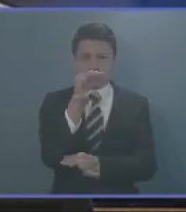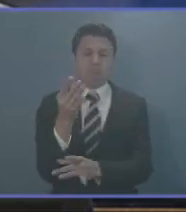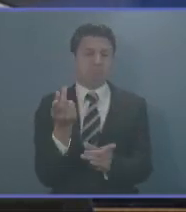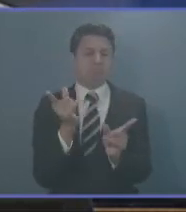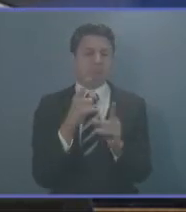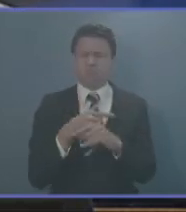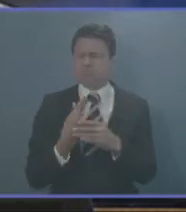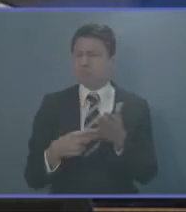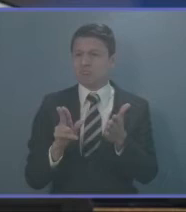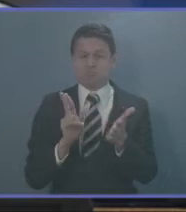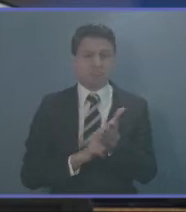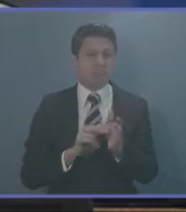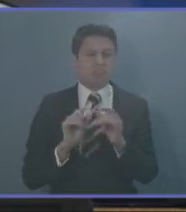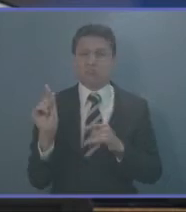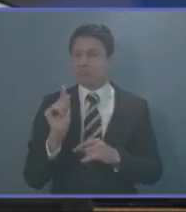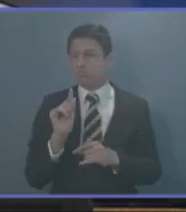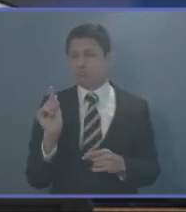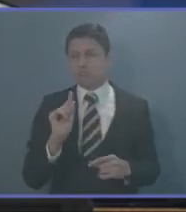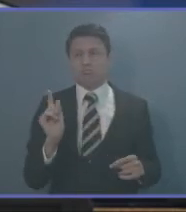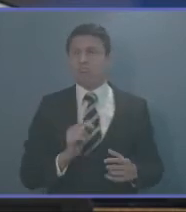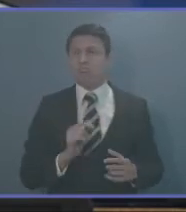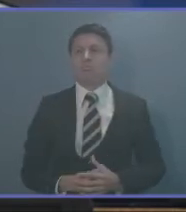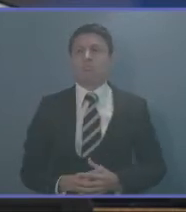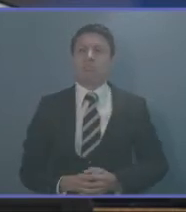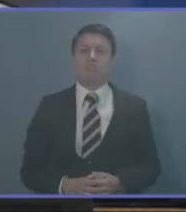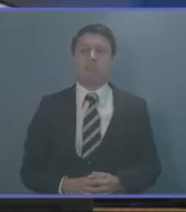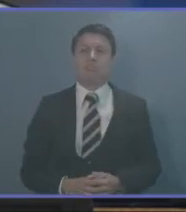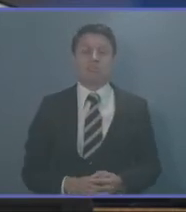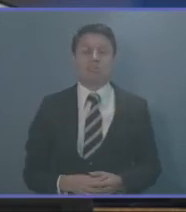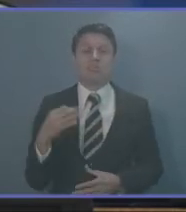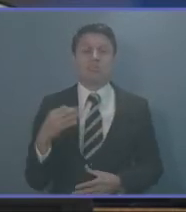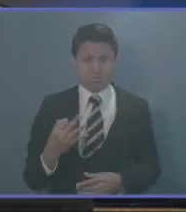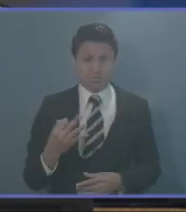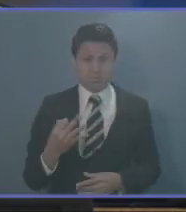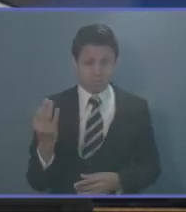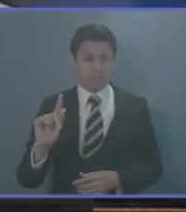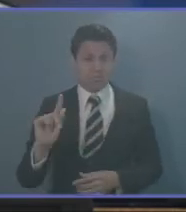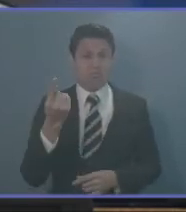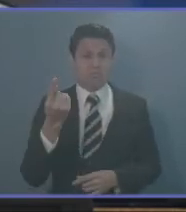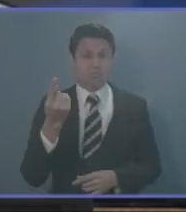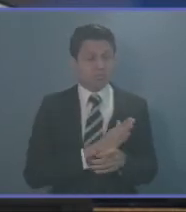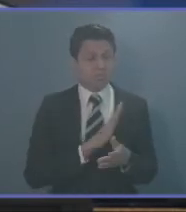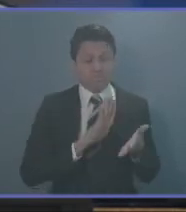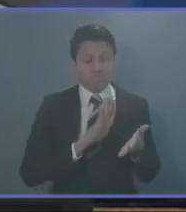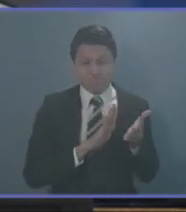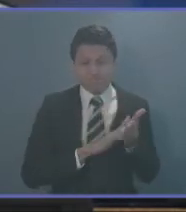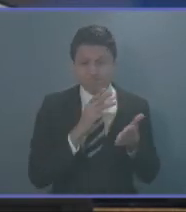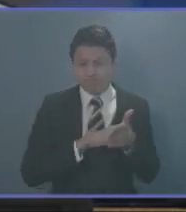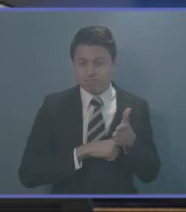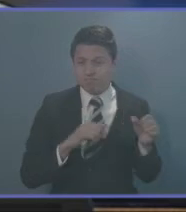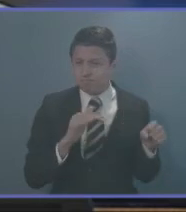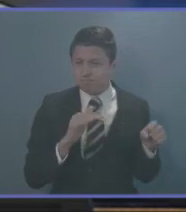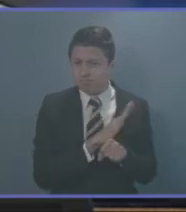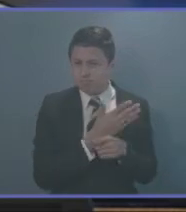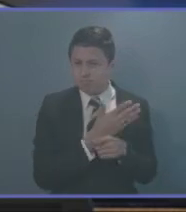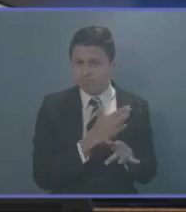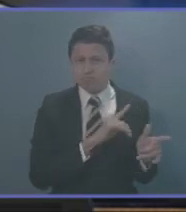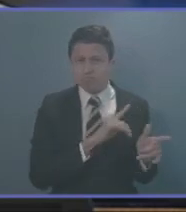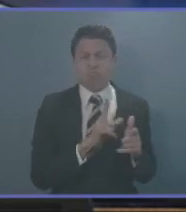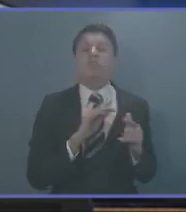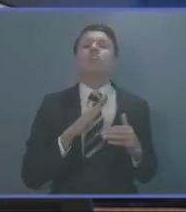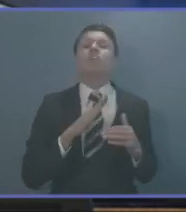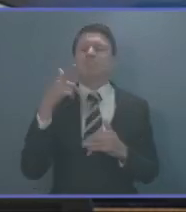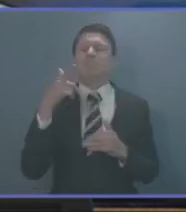realizar trámites en cumplimiento a lo establecido en el artículo 89, ordinal tercero, cuarto y quinto de la Ley